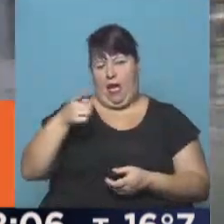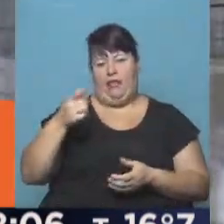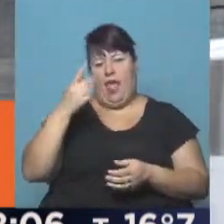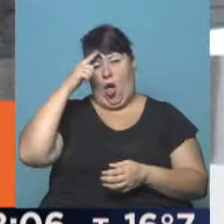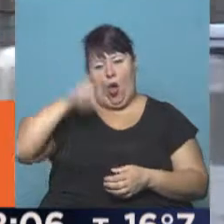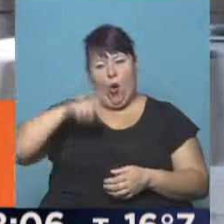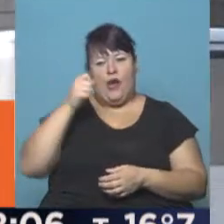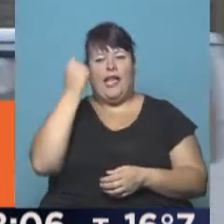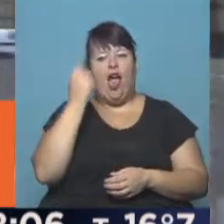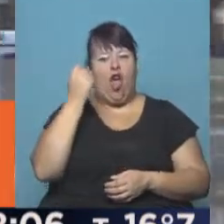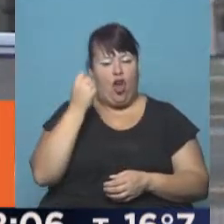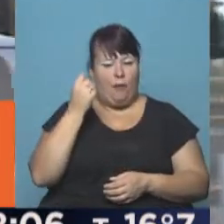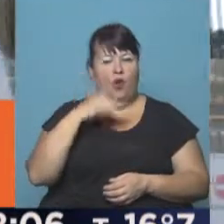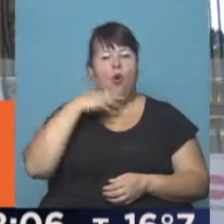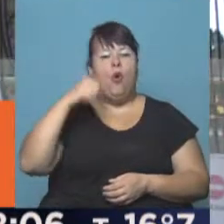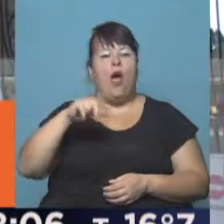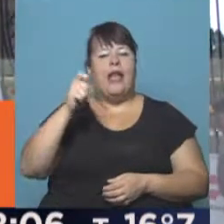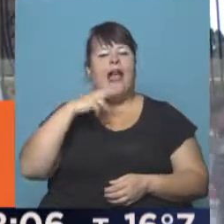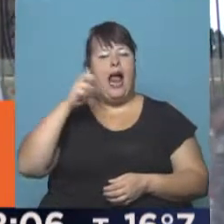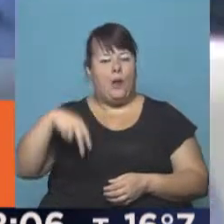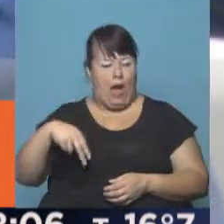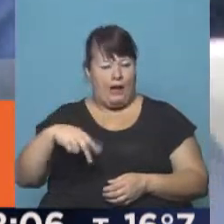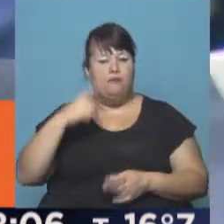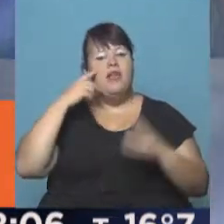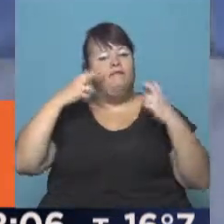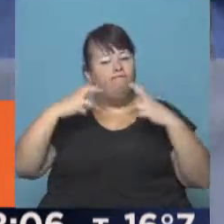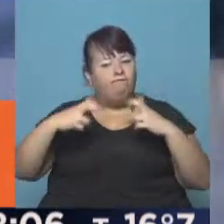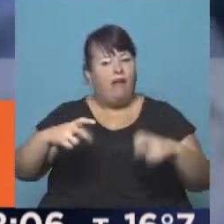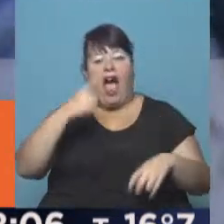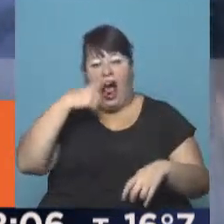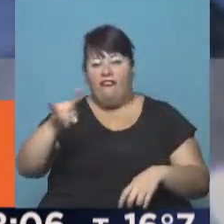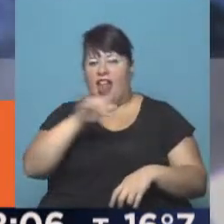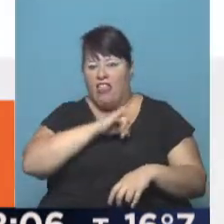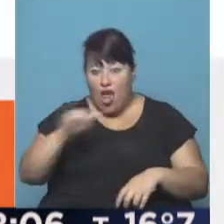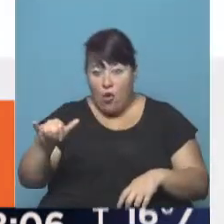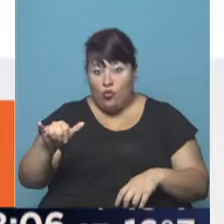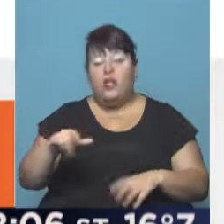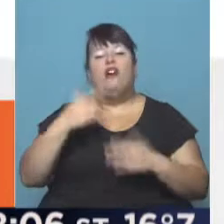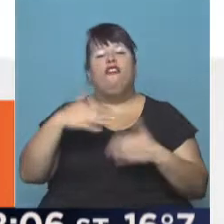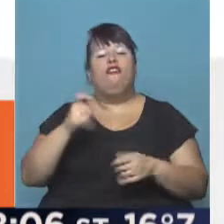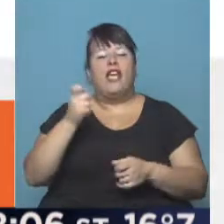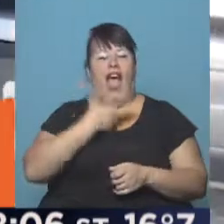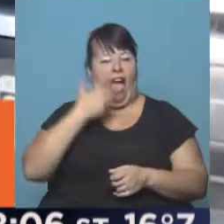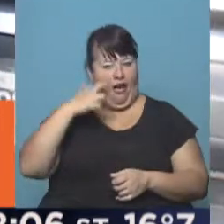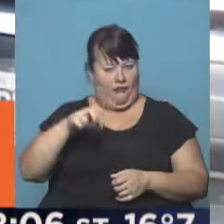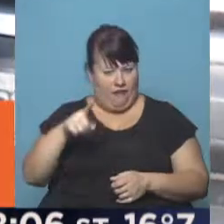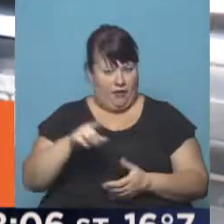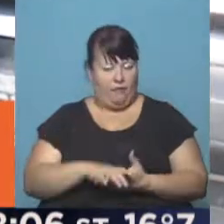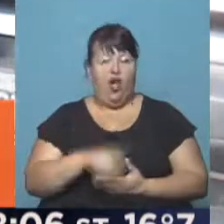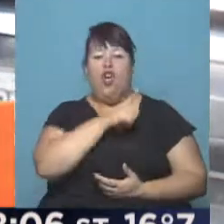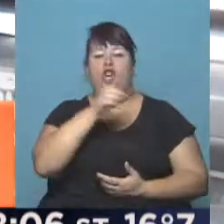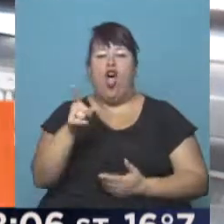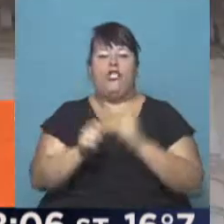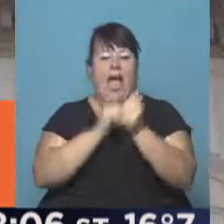juez en lo penal económico, Juan Galván Greenway. La investigación, que terminó en denuncia, fue realizada por la AFIP contra